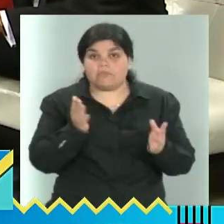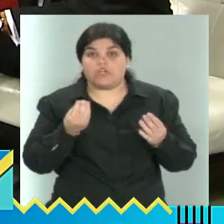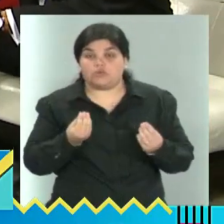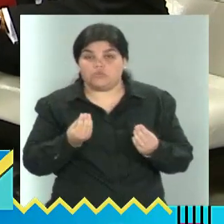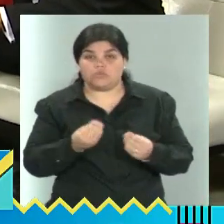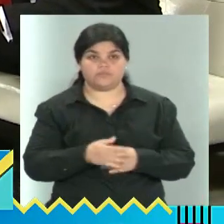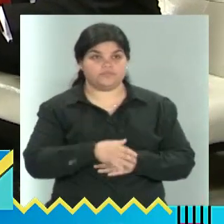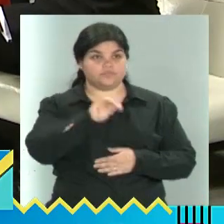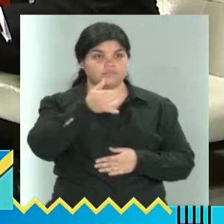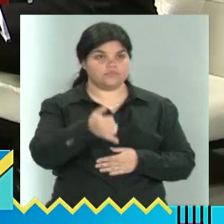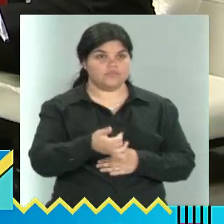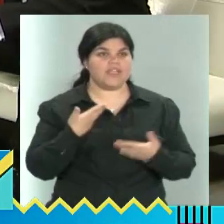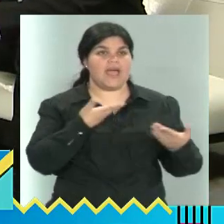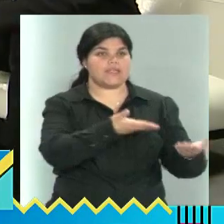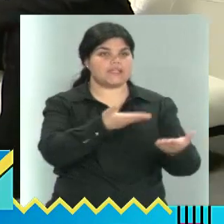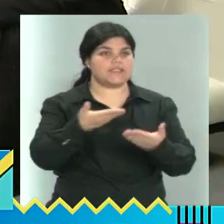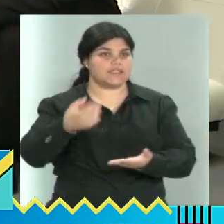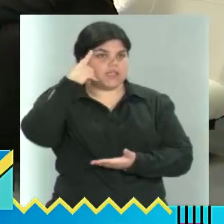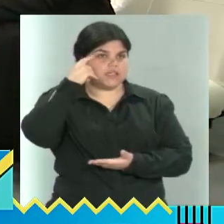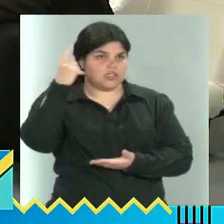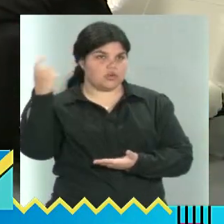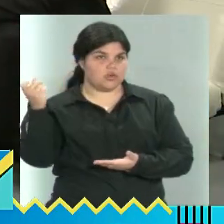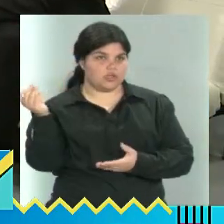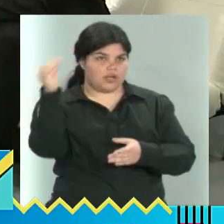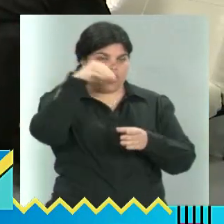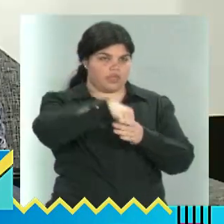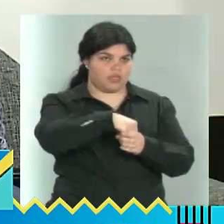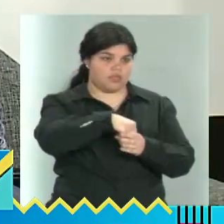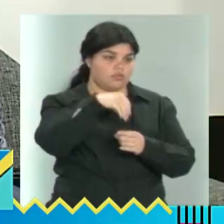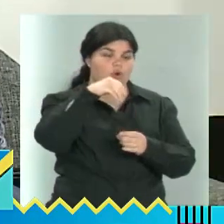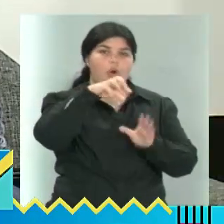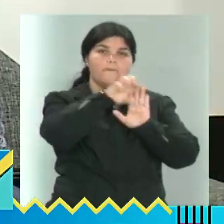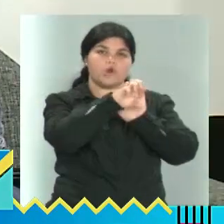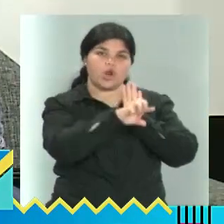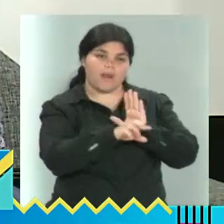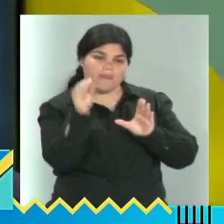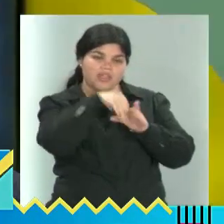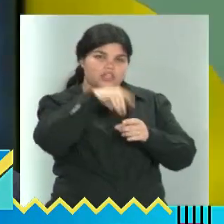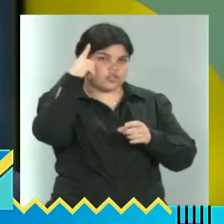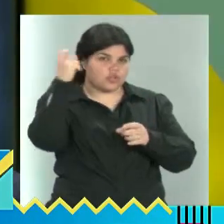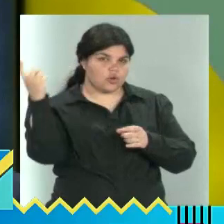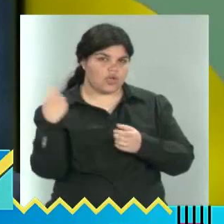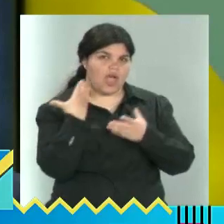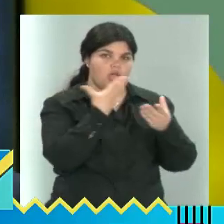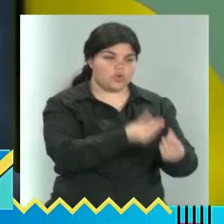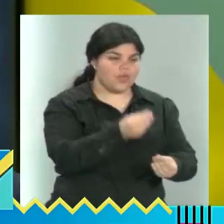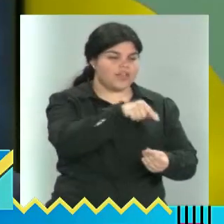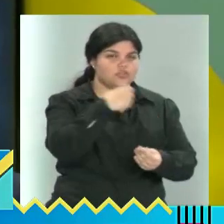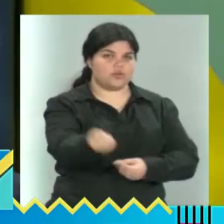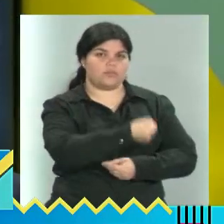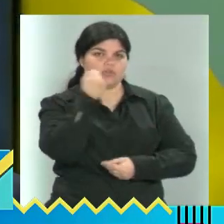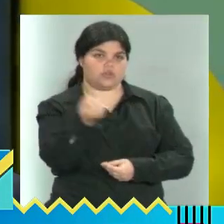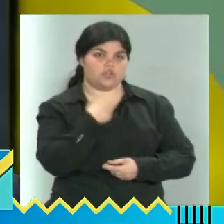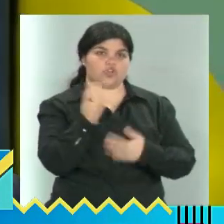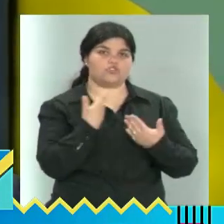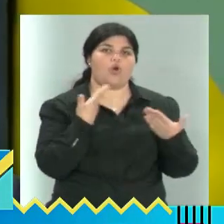la asistencia psicológica para nosotros en el programa es clave. Si bien nosotros la brindamos hasta el momento de la